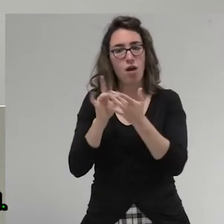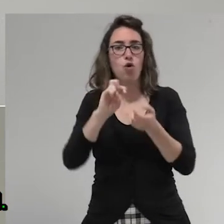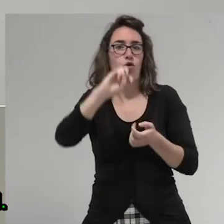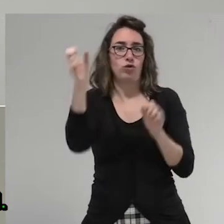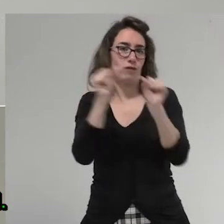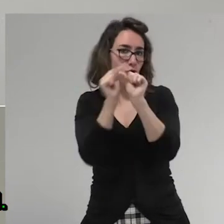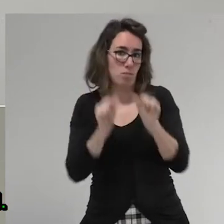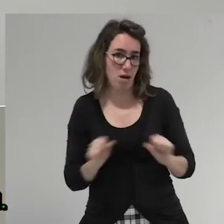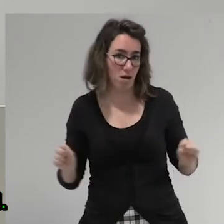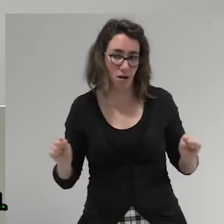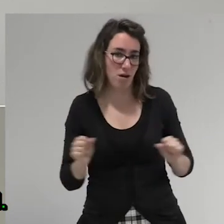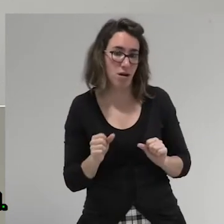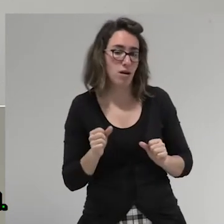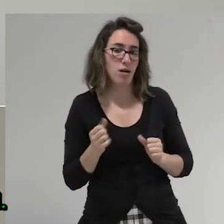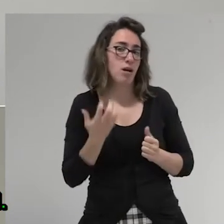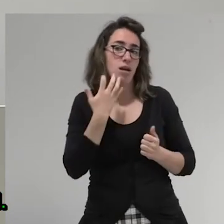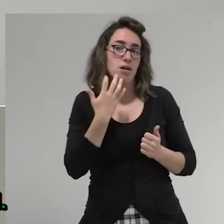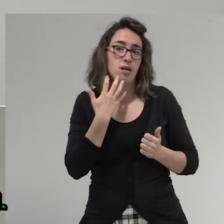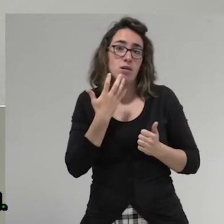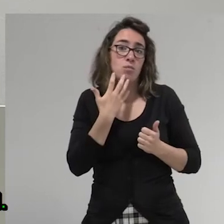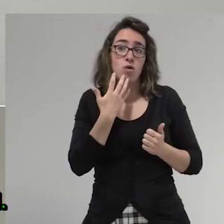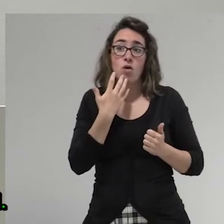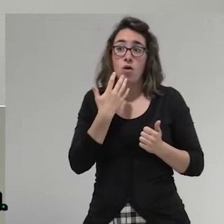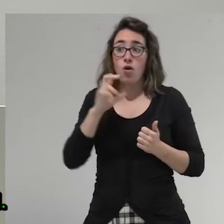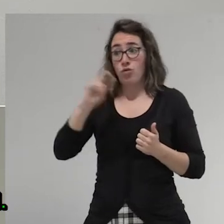implica, pues, lo que algunas han trabajado como